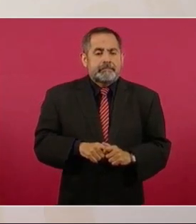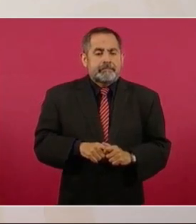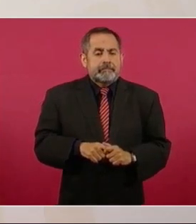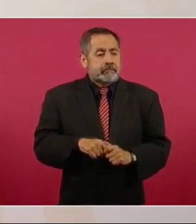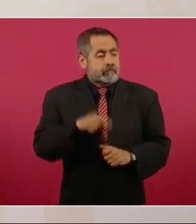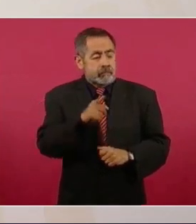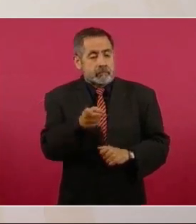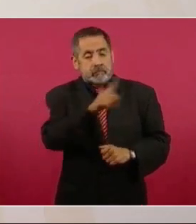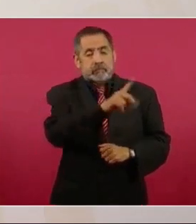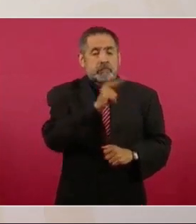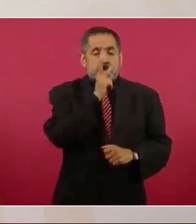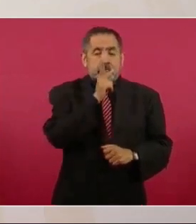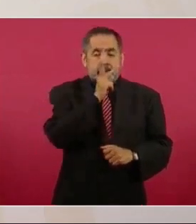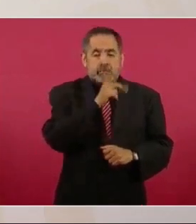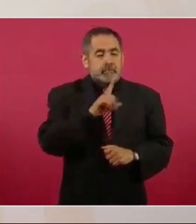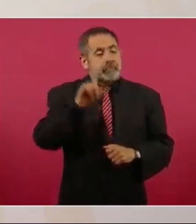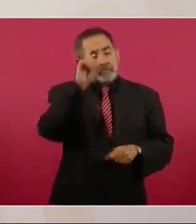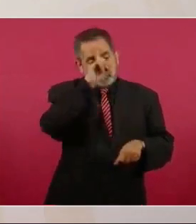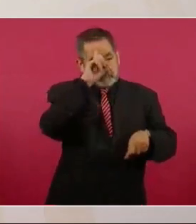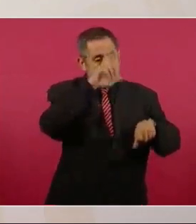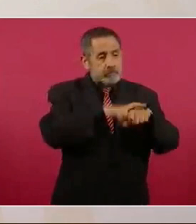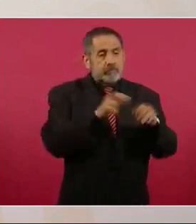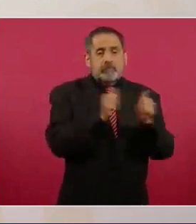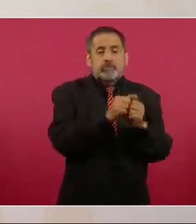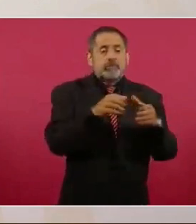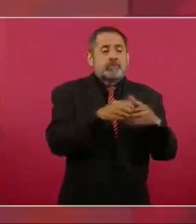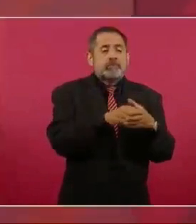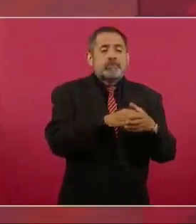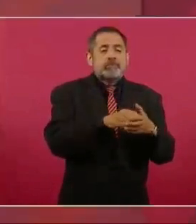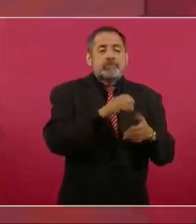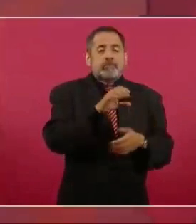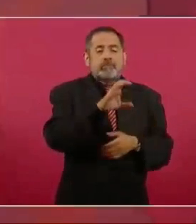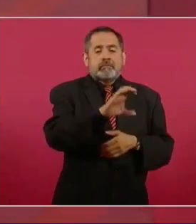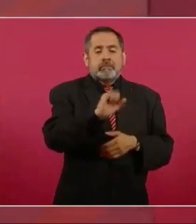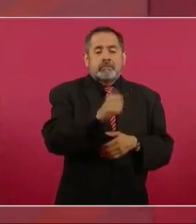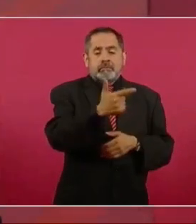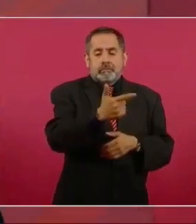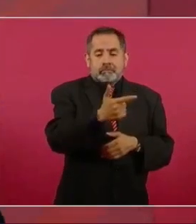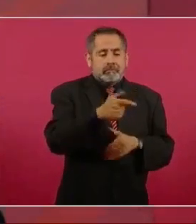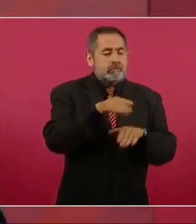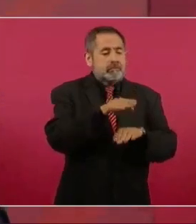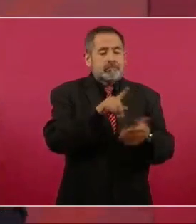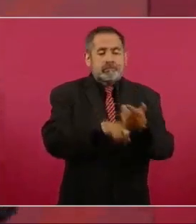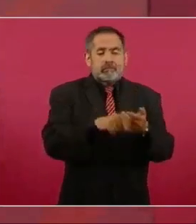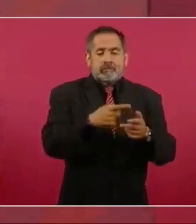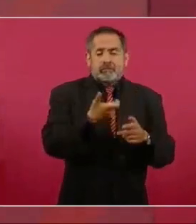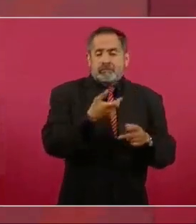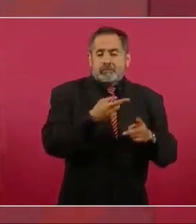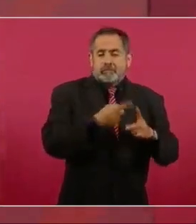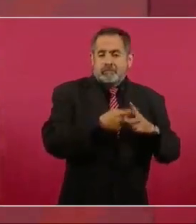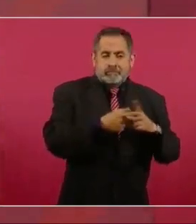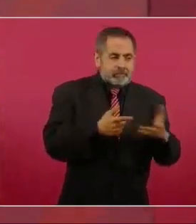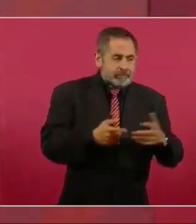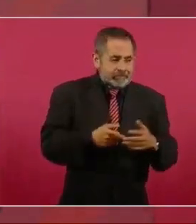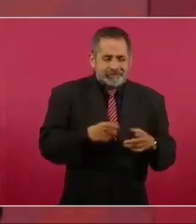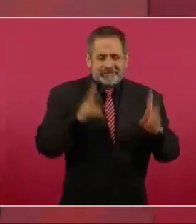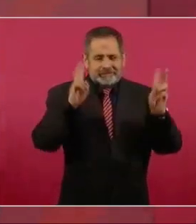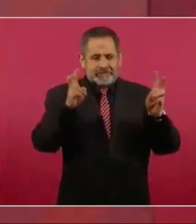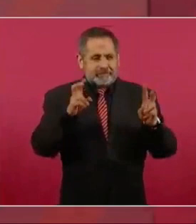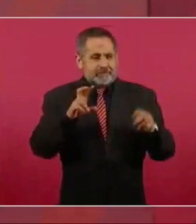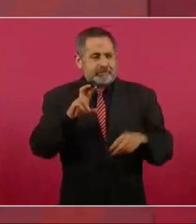Su papá, asesor de Salinas en materia económica, cuando las